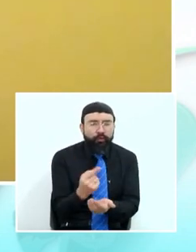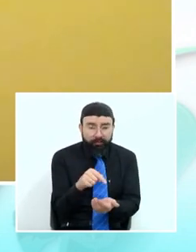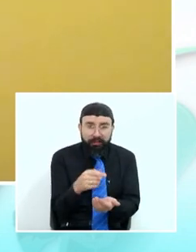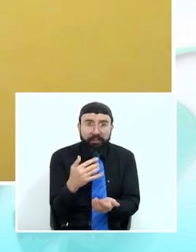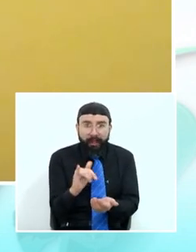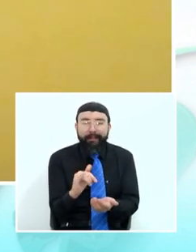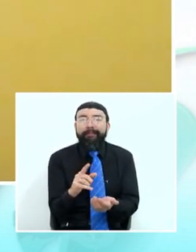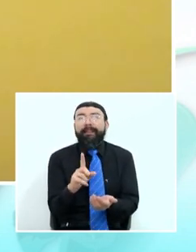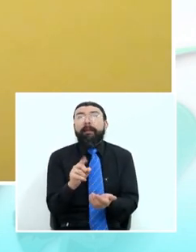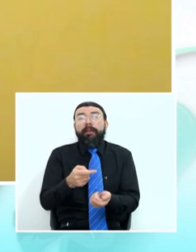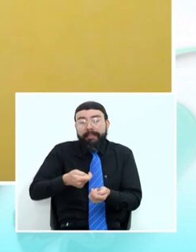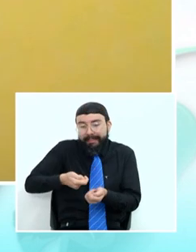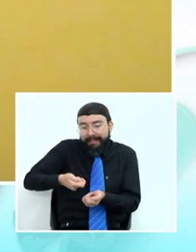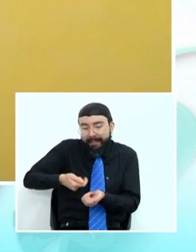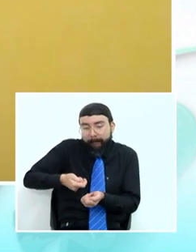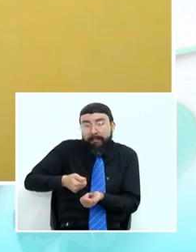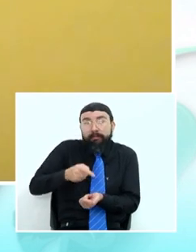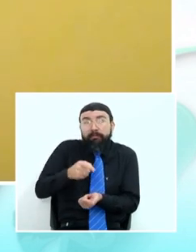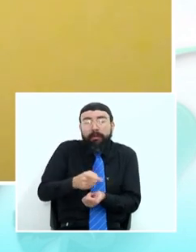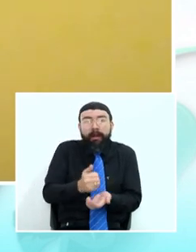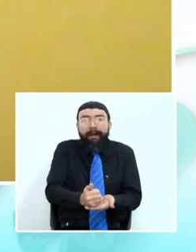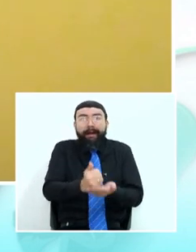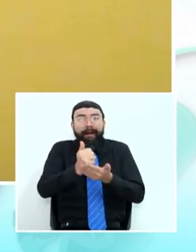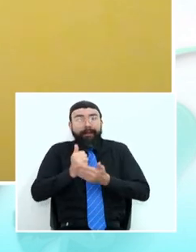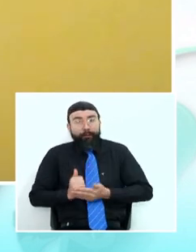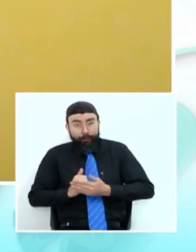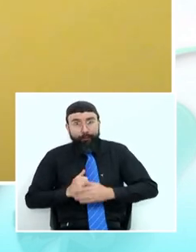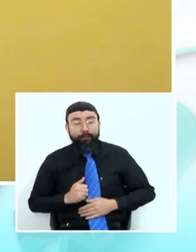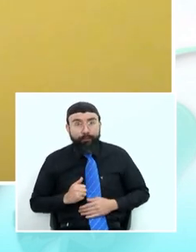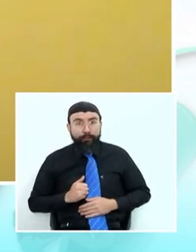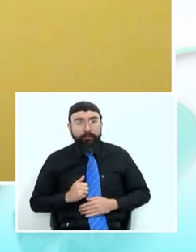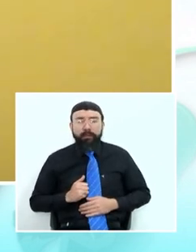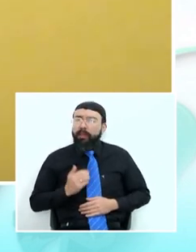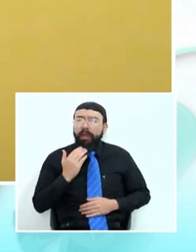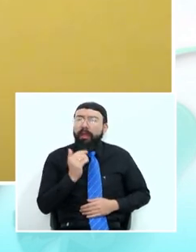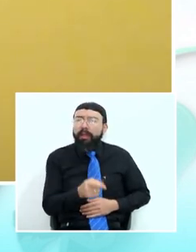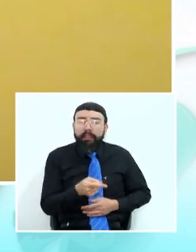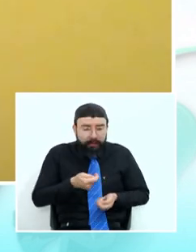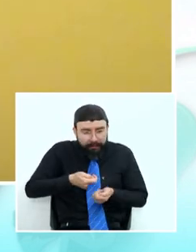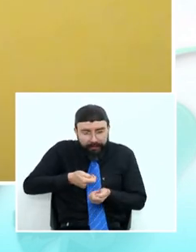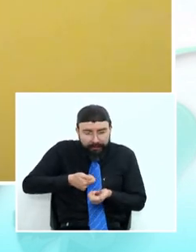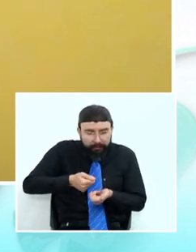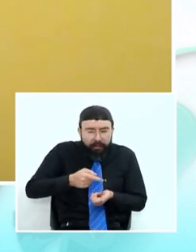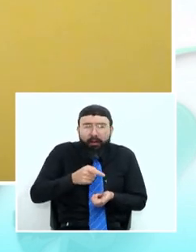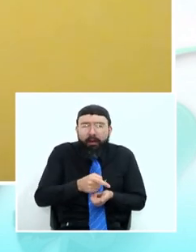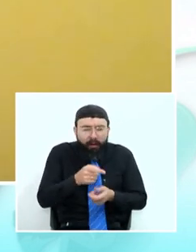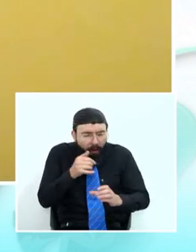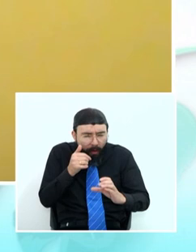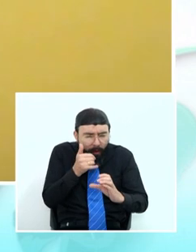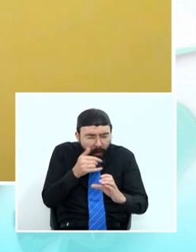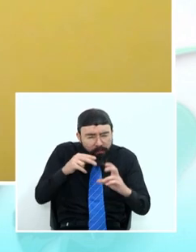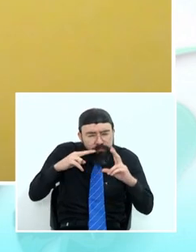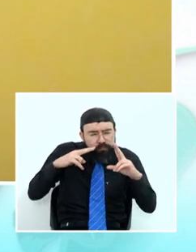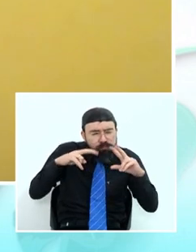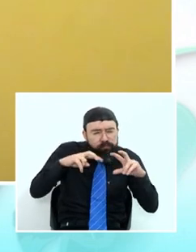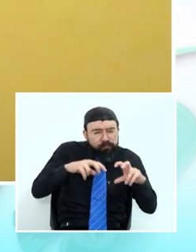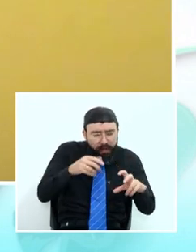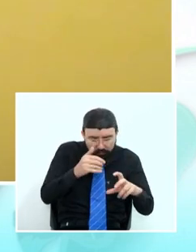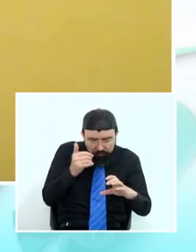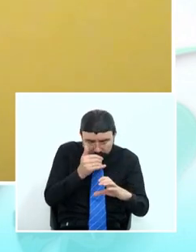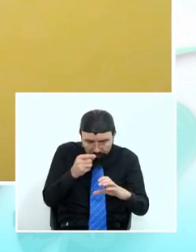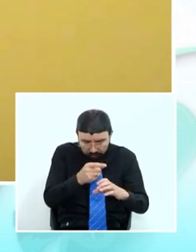las semillas. Y déjeme contarle que en las semillas encontramos una sustancia que ayuda